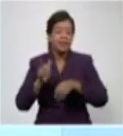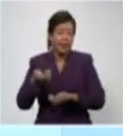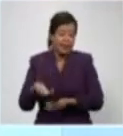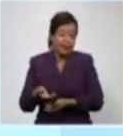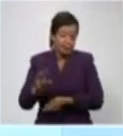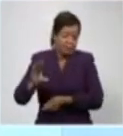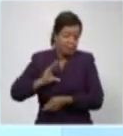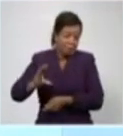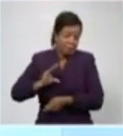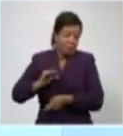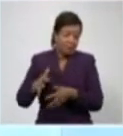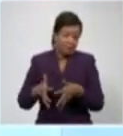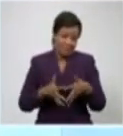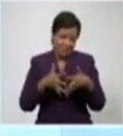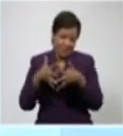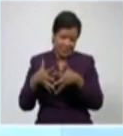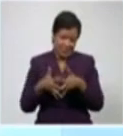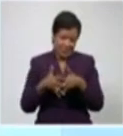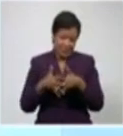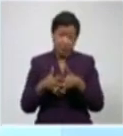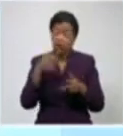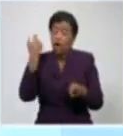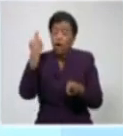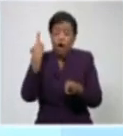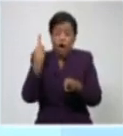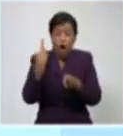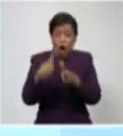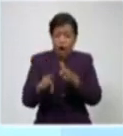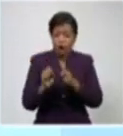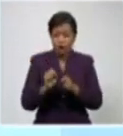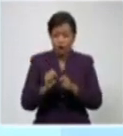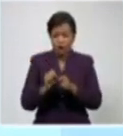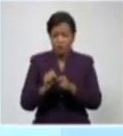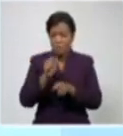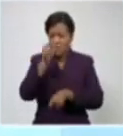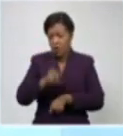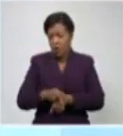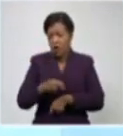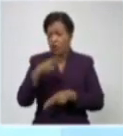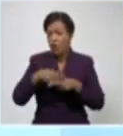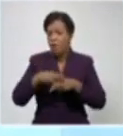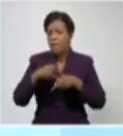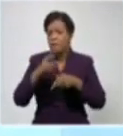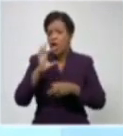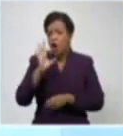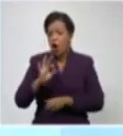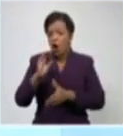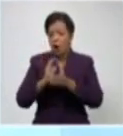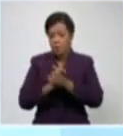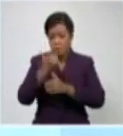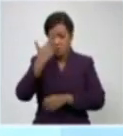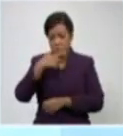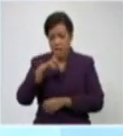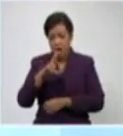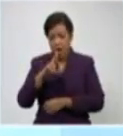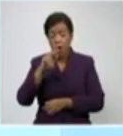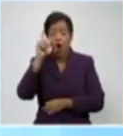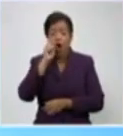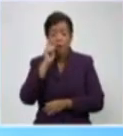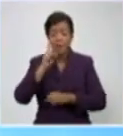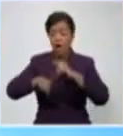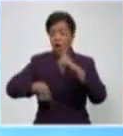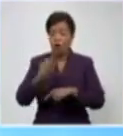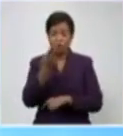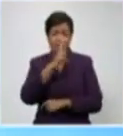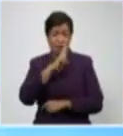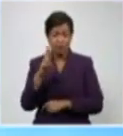y de la USAID. Se suman otros, Omar Mena González, por ejemplo, contrarrevolucionario de pésima conducta social,